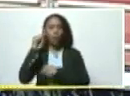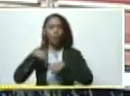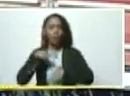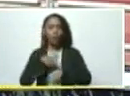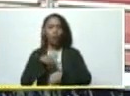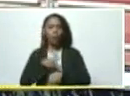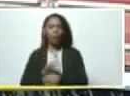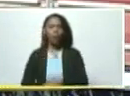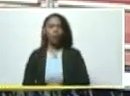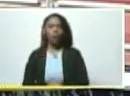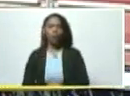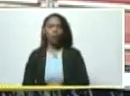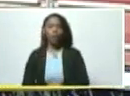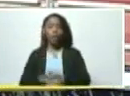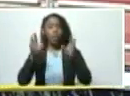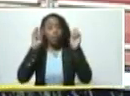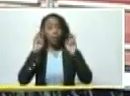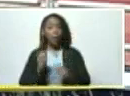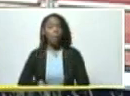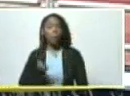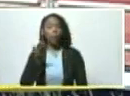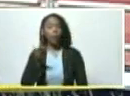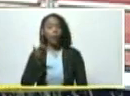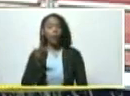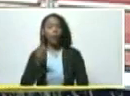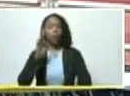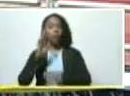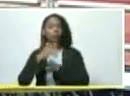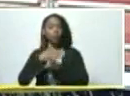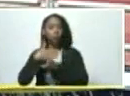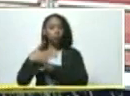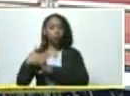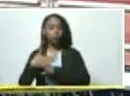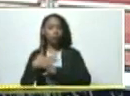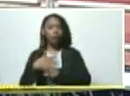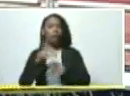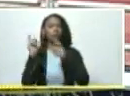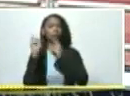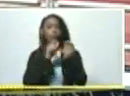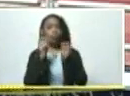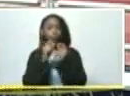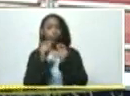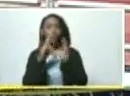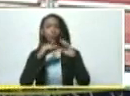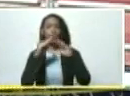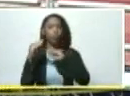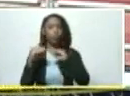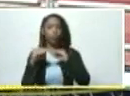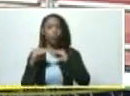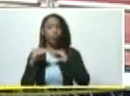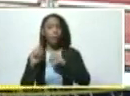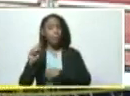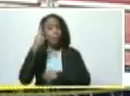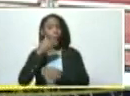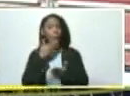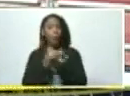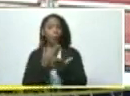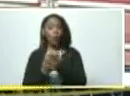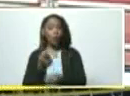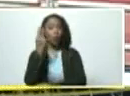época? Tema importante, la convivencia, el diálogo. Primero me proponen,